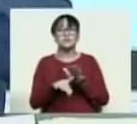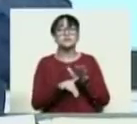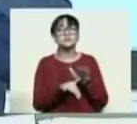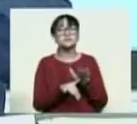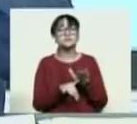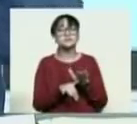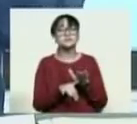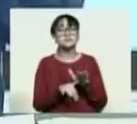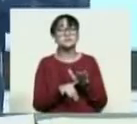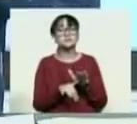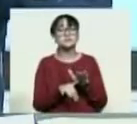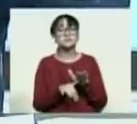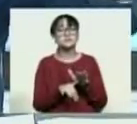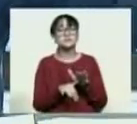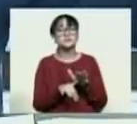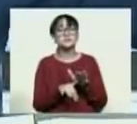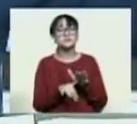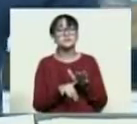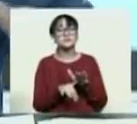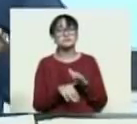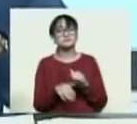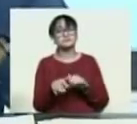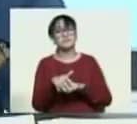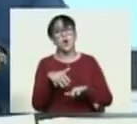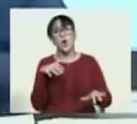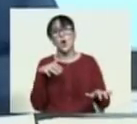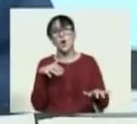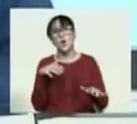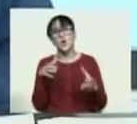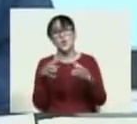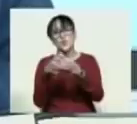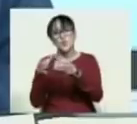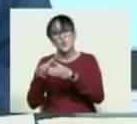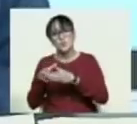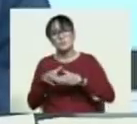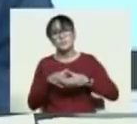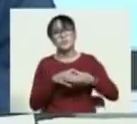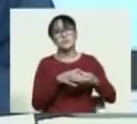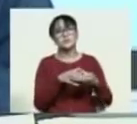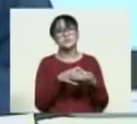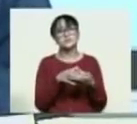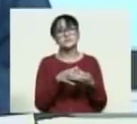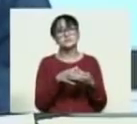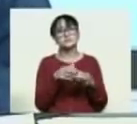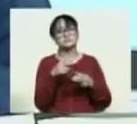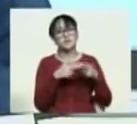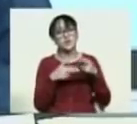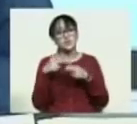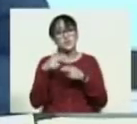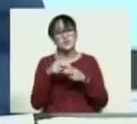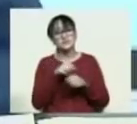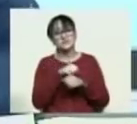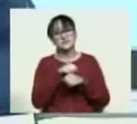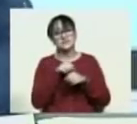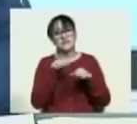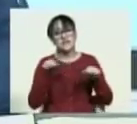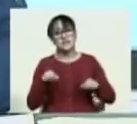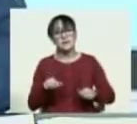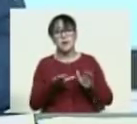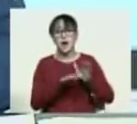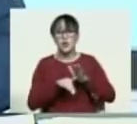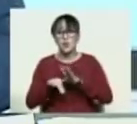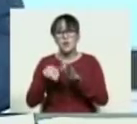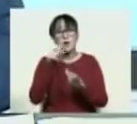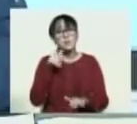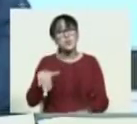de decenas de sectores que han construido un sistema para robar al